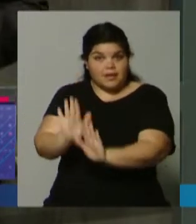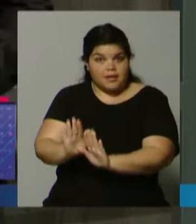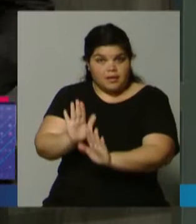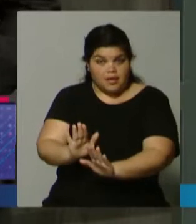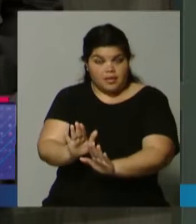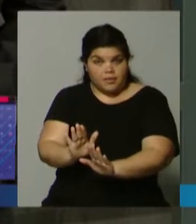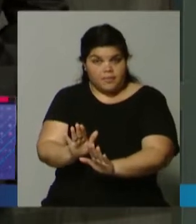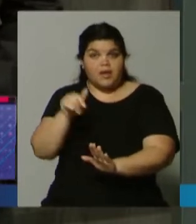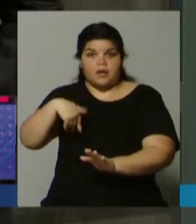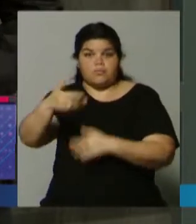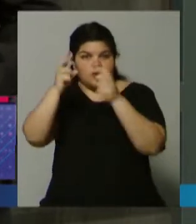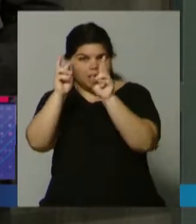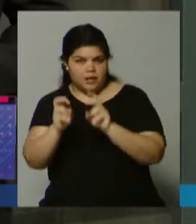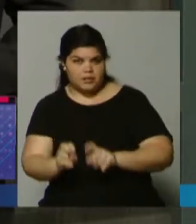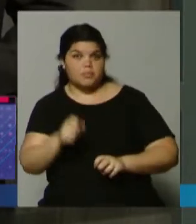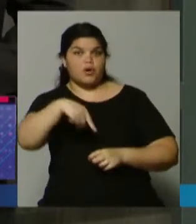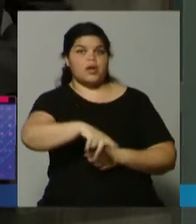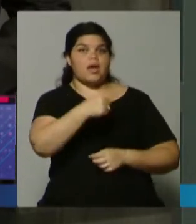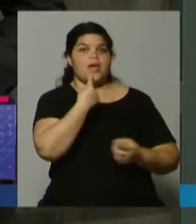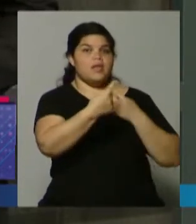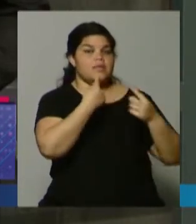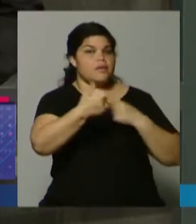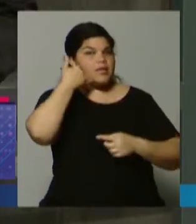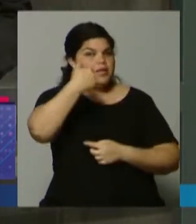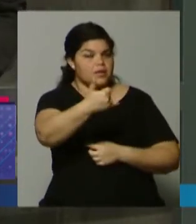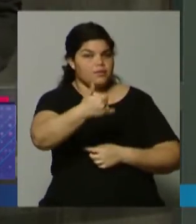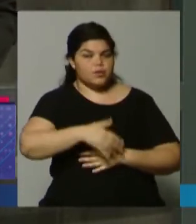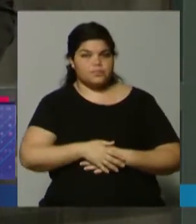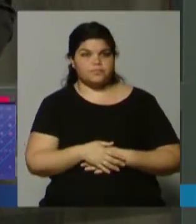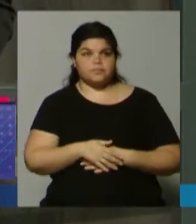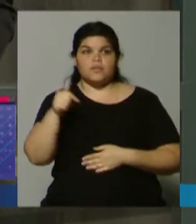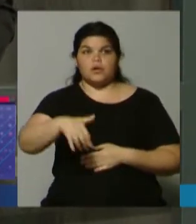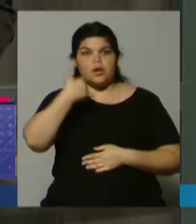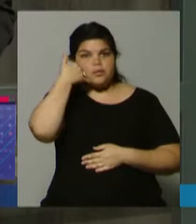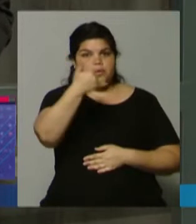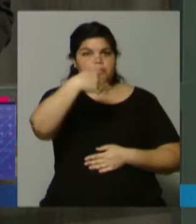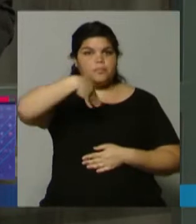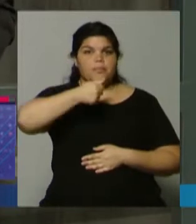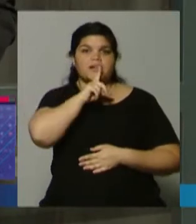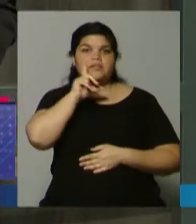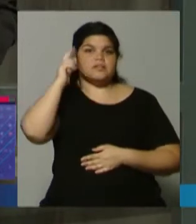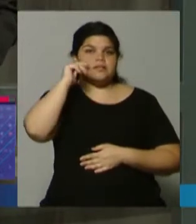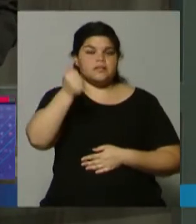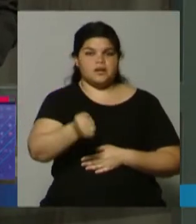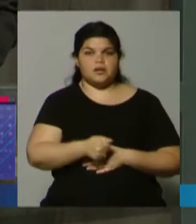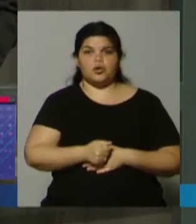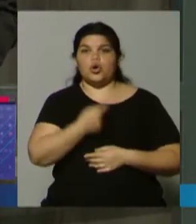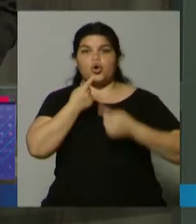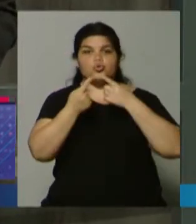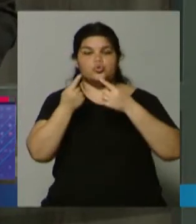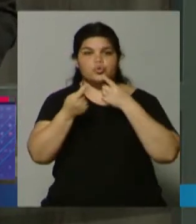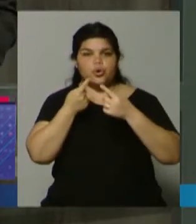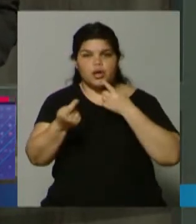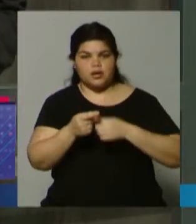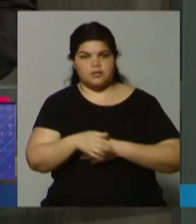pero también tenemos una entrevista telefónica. Así es, estamos en comunicación telefónica con Marta Reale, de la consultora Reale de la Torre.